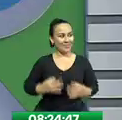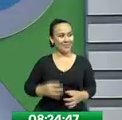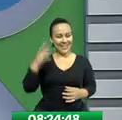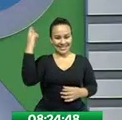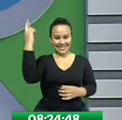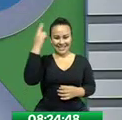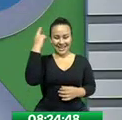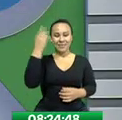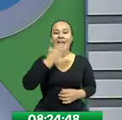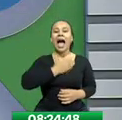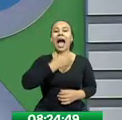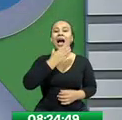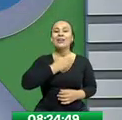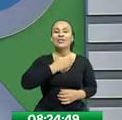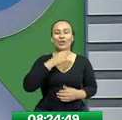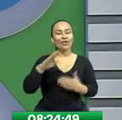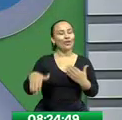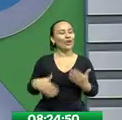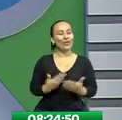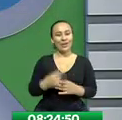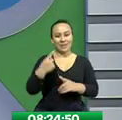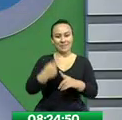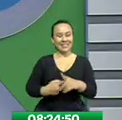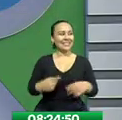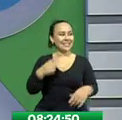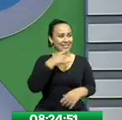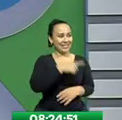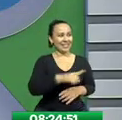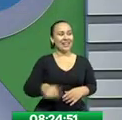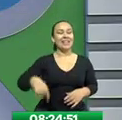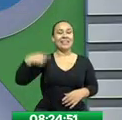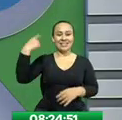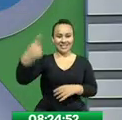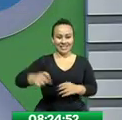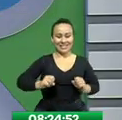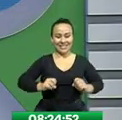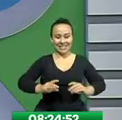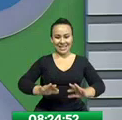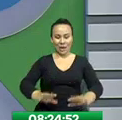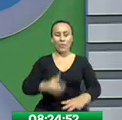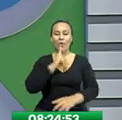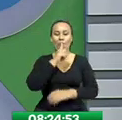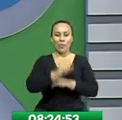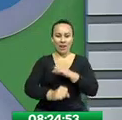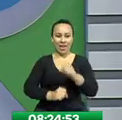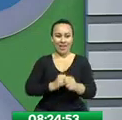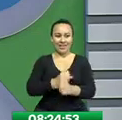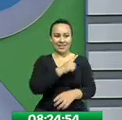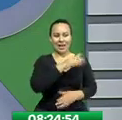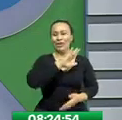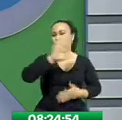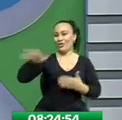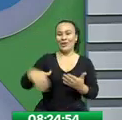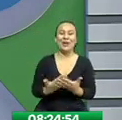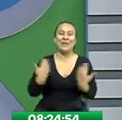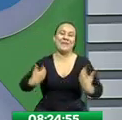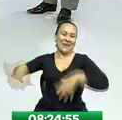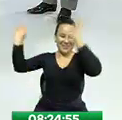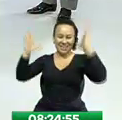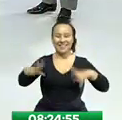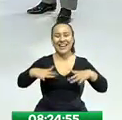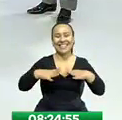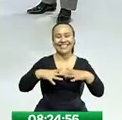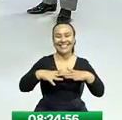el mes desde ya, porque todos los meses hay que vivirlos a plenitud. Este mes, ¿no? No, el siguiente, el septiembre. El septiembre. El septiembre, sí. Muy bien. Ahí nos vamos todas las vacaciones. La mega